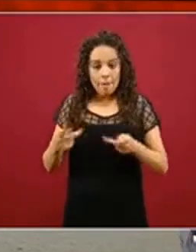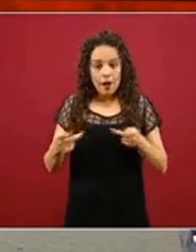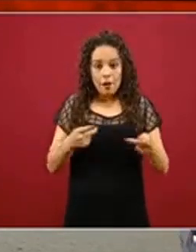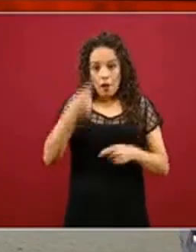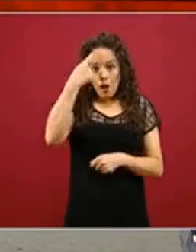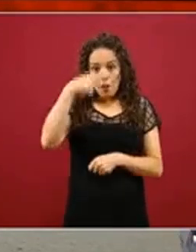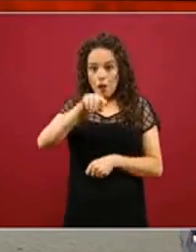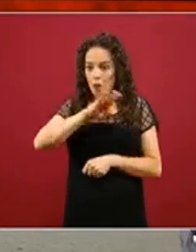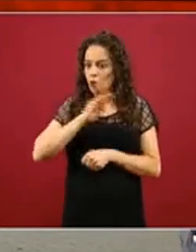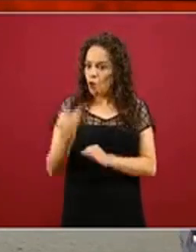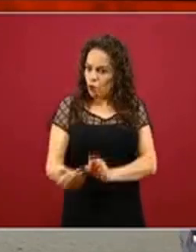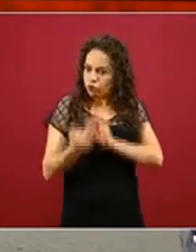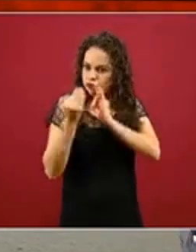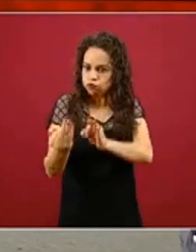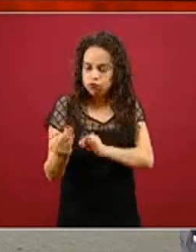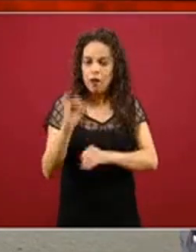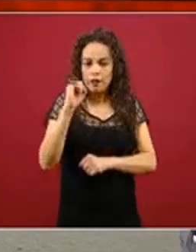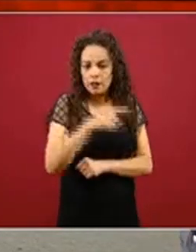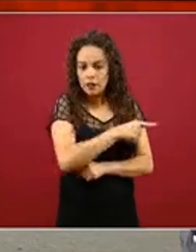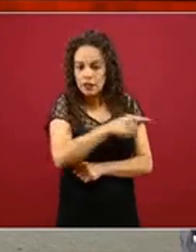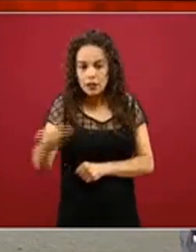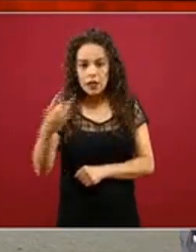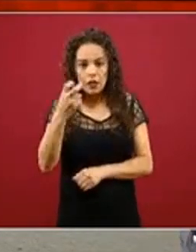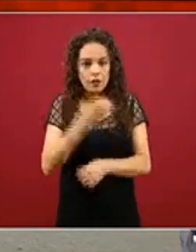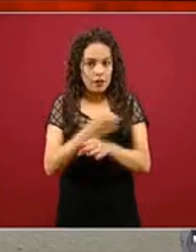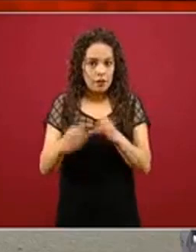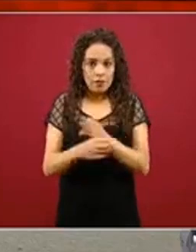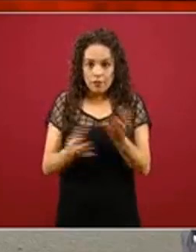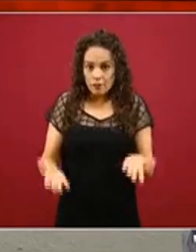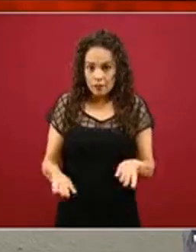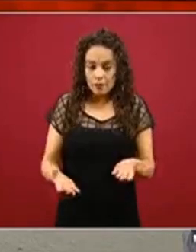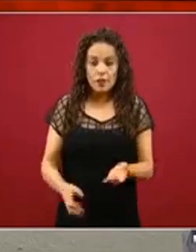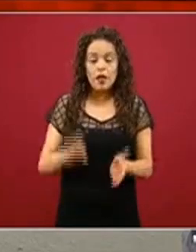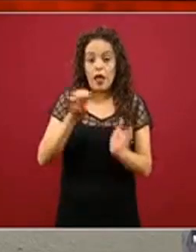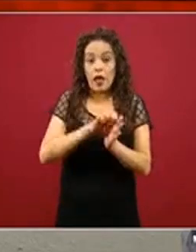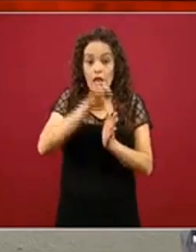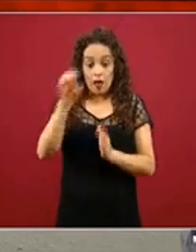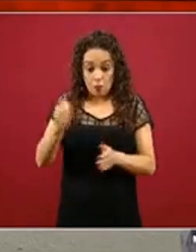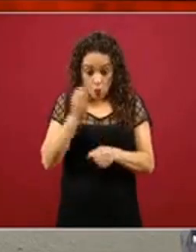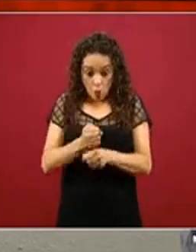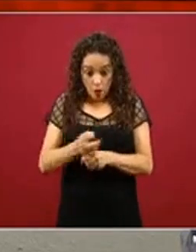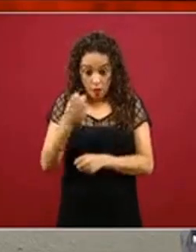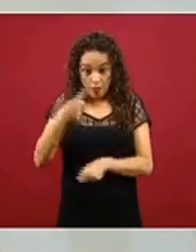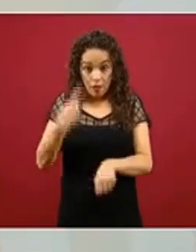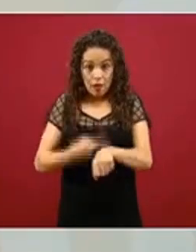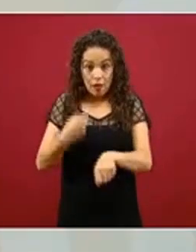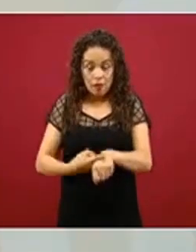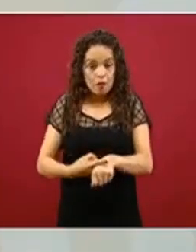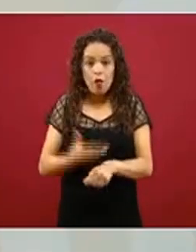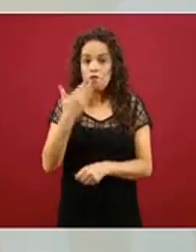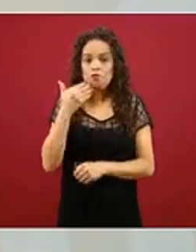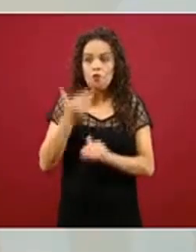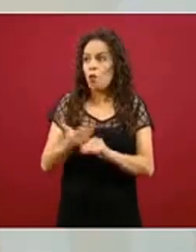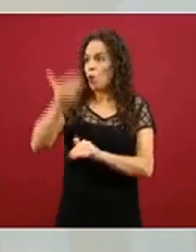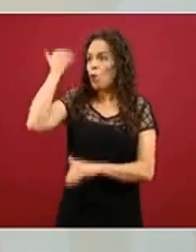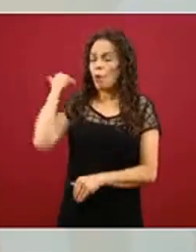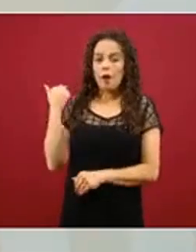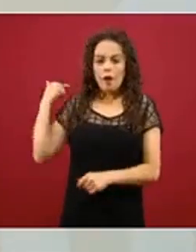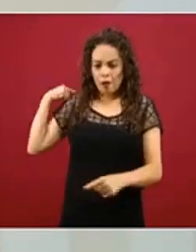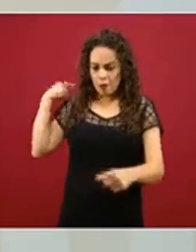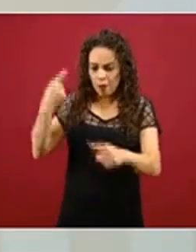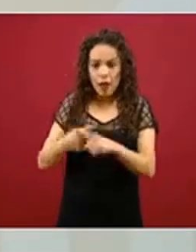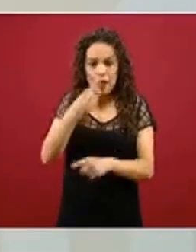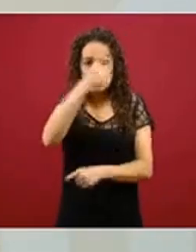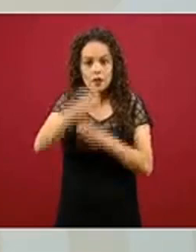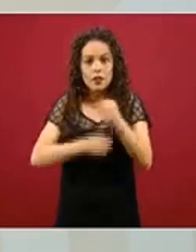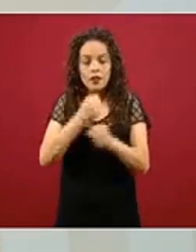país puede estar enfrentado para un fenómeno que no se ha presentado como este en 100 años. México, esto lo hemos dicho muchas veces, vamos